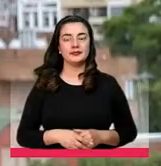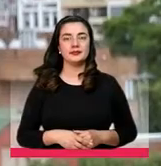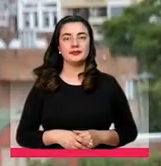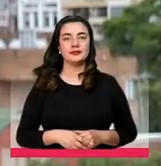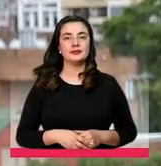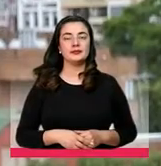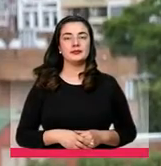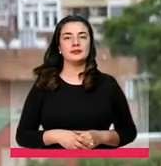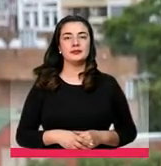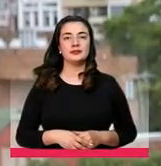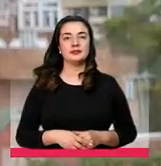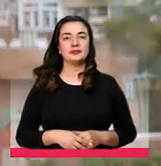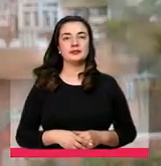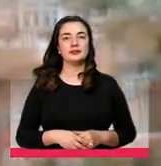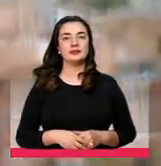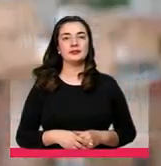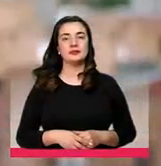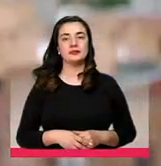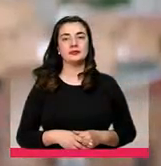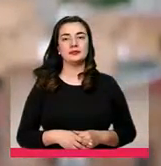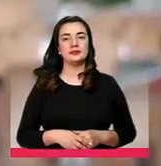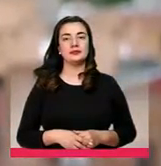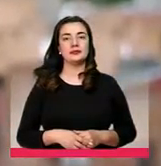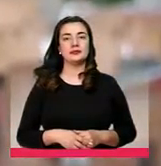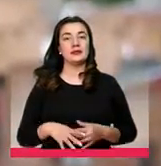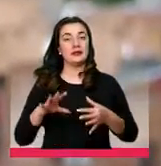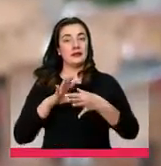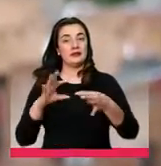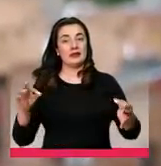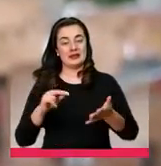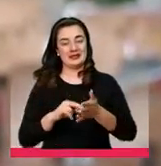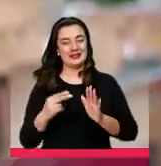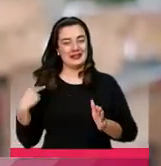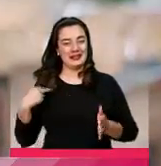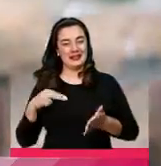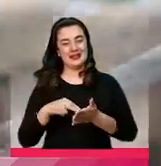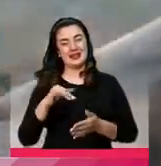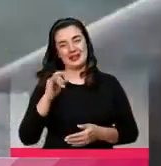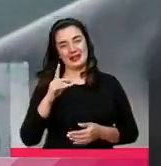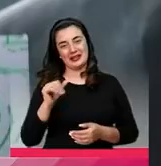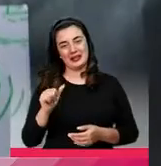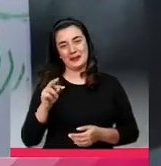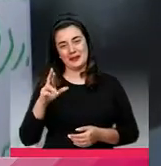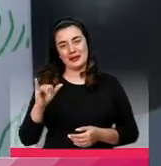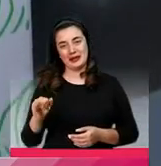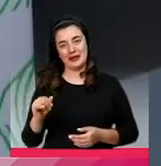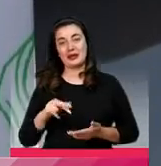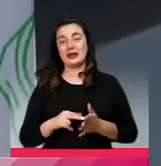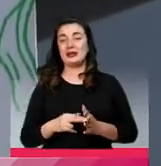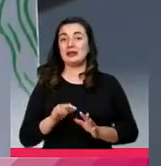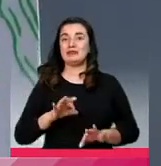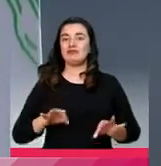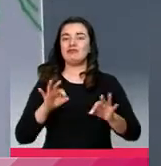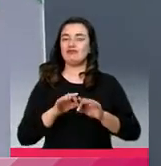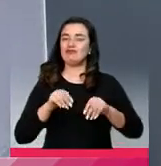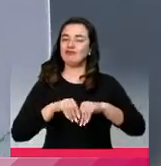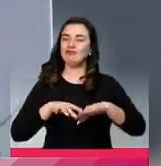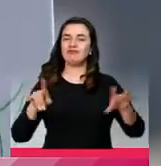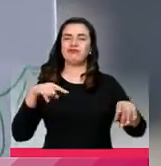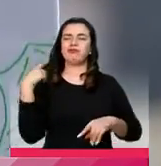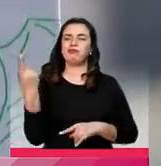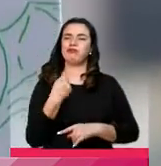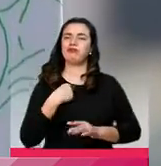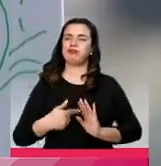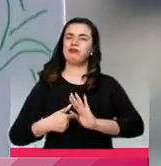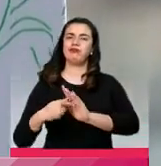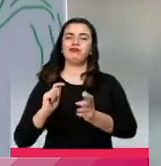Que el privilegio no te nuble la empatía fue una frase de su autora Ita María, que se volvió viral en redes sociales y se convirtió en una bandera de su